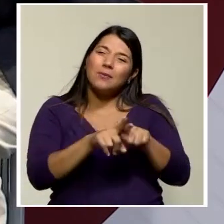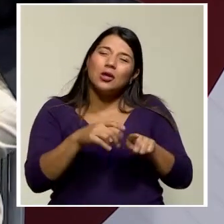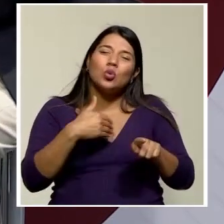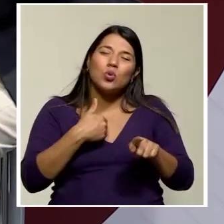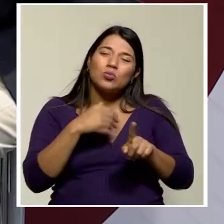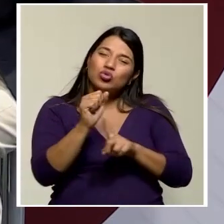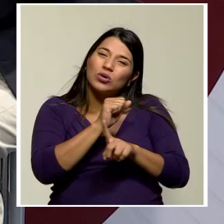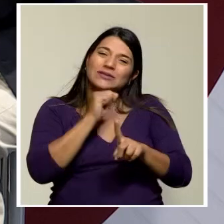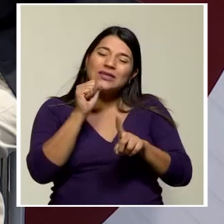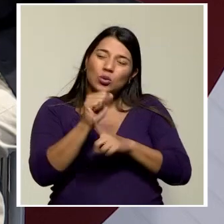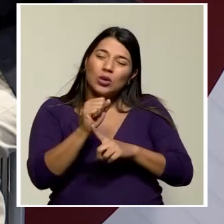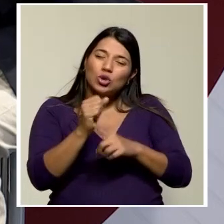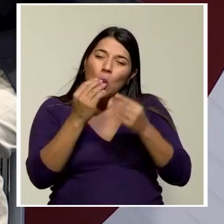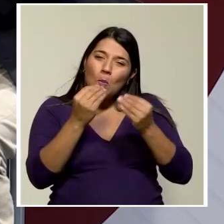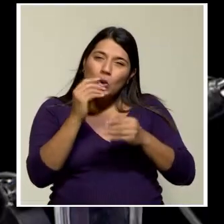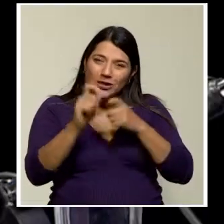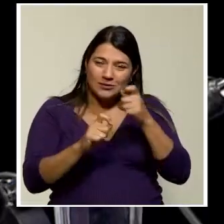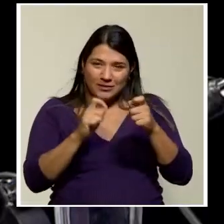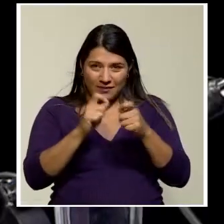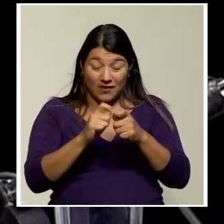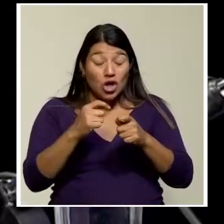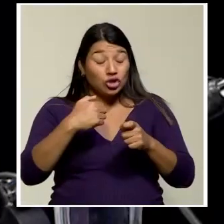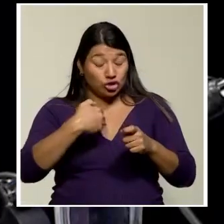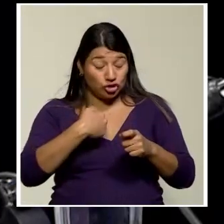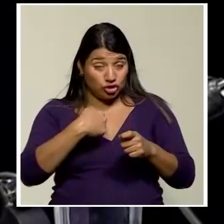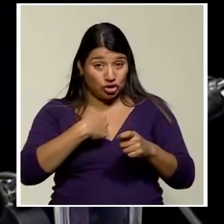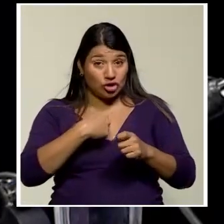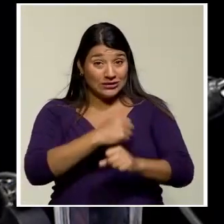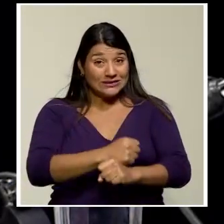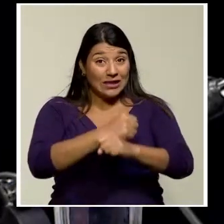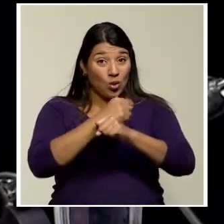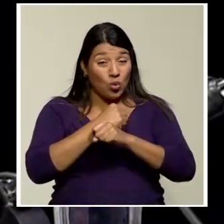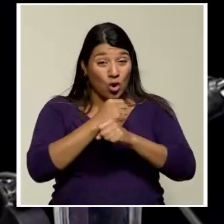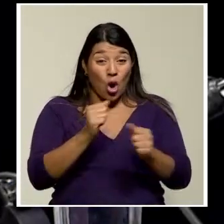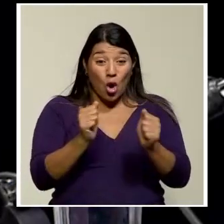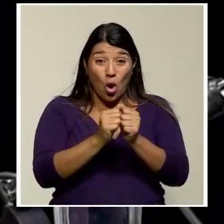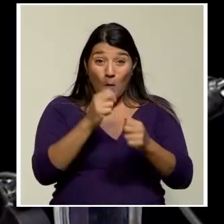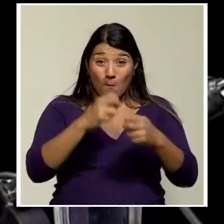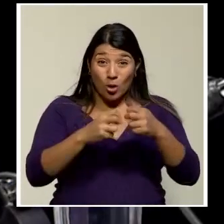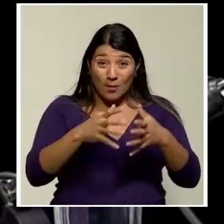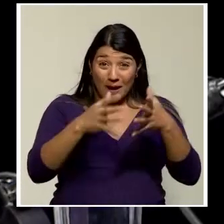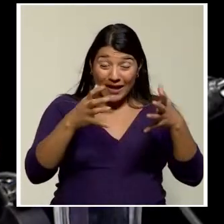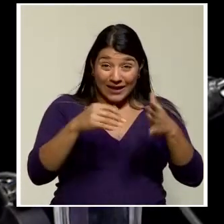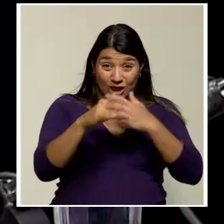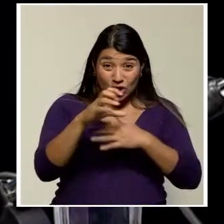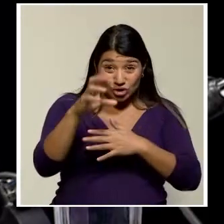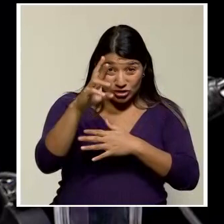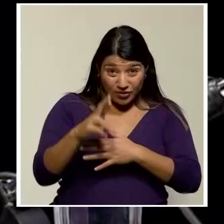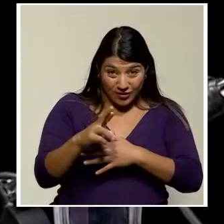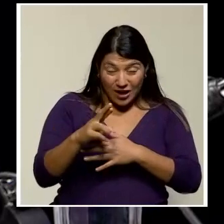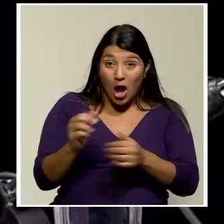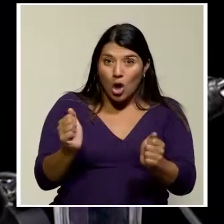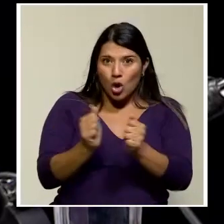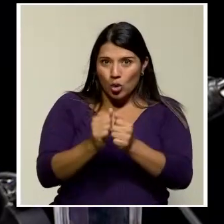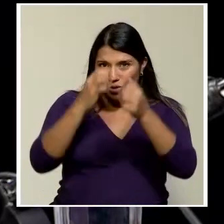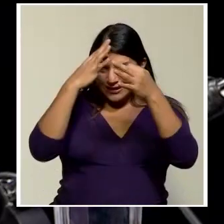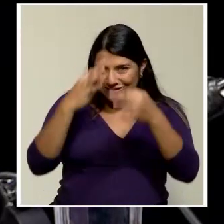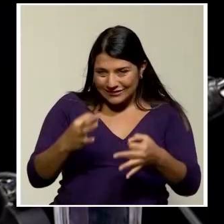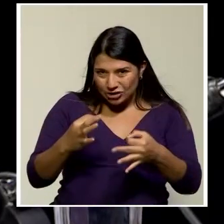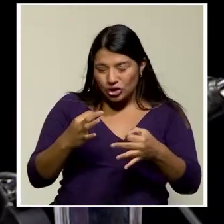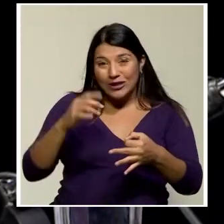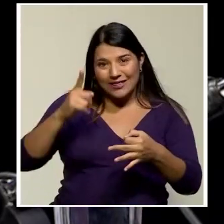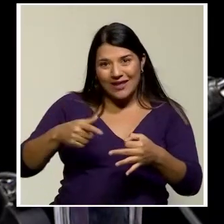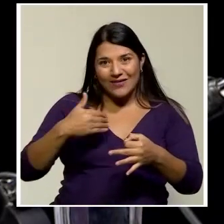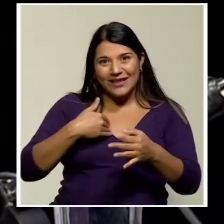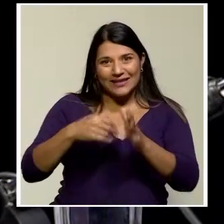muy particular. Yo estaba convencido y estoy convencido de que con los problemas tan grandes que tenemos en el país, con las decisiones tan importantes que tiene la Asamblea